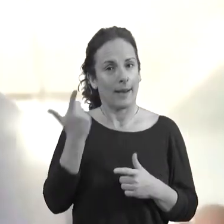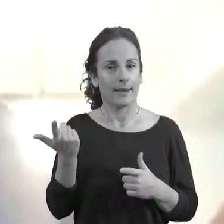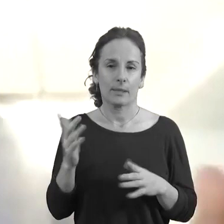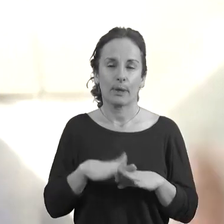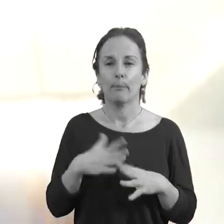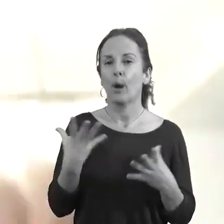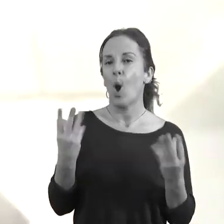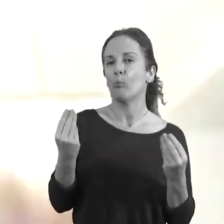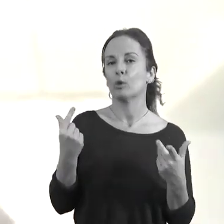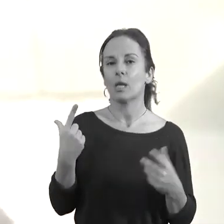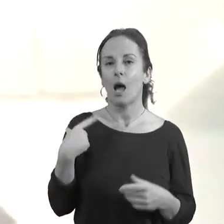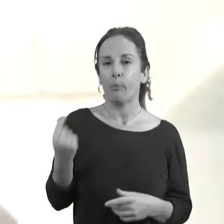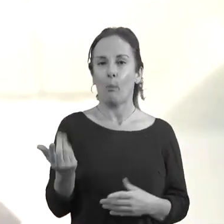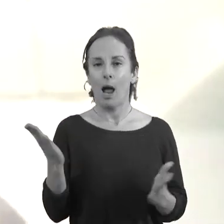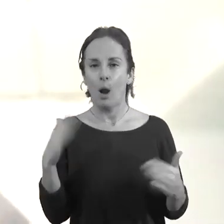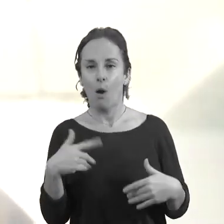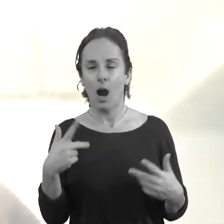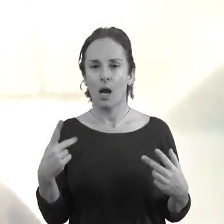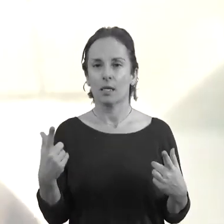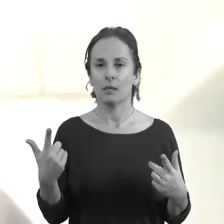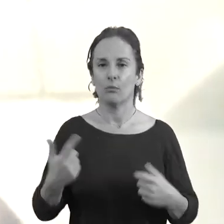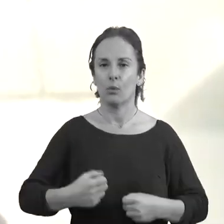mucha pluma, ¿no? No cumplimos con el estereotipo